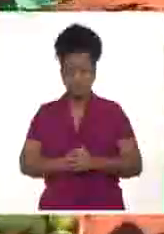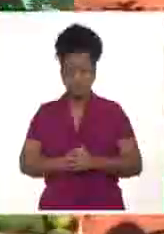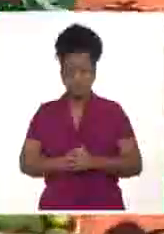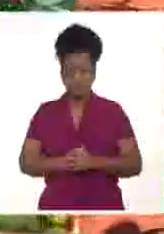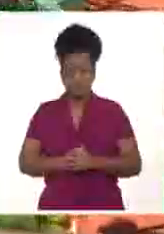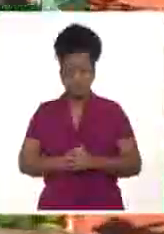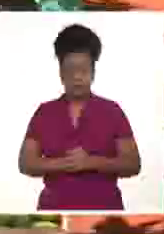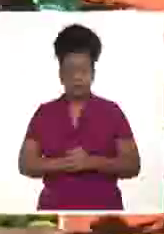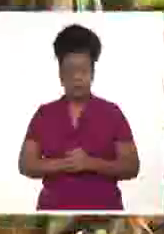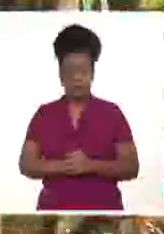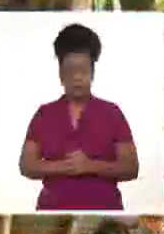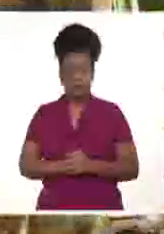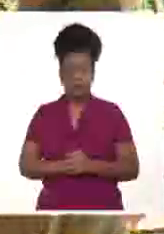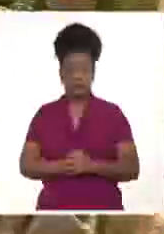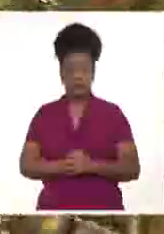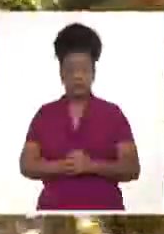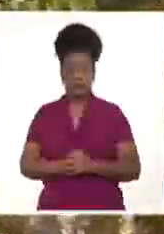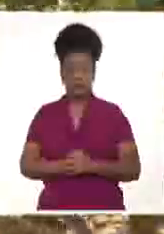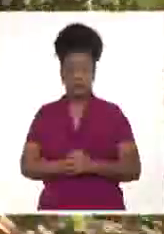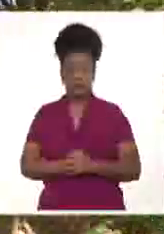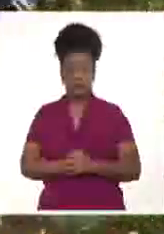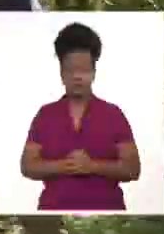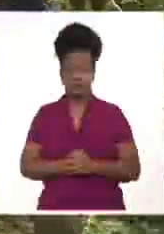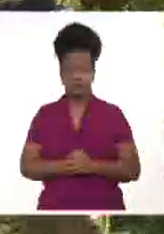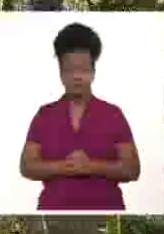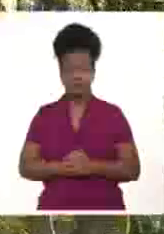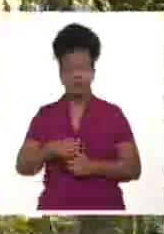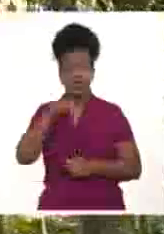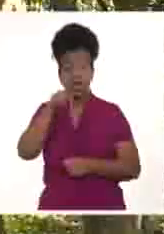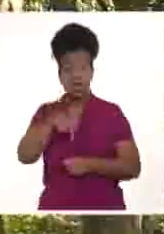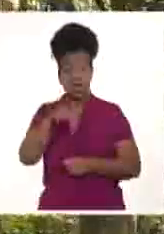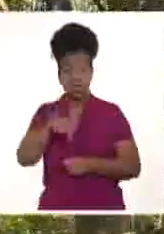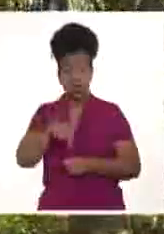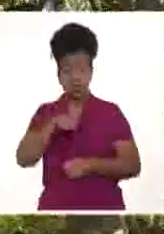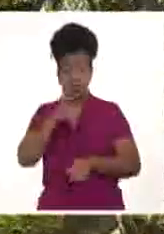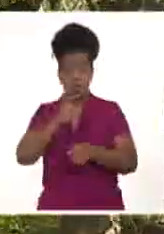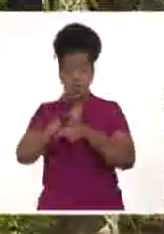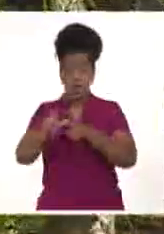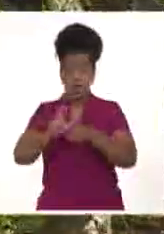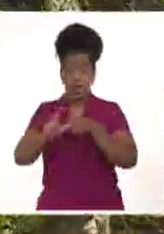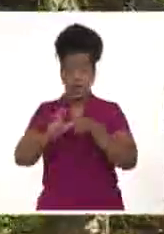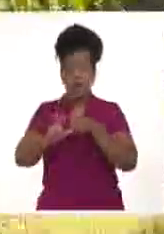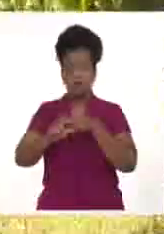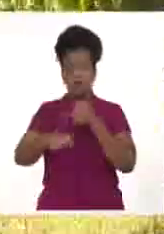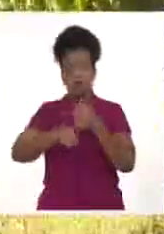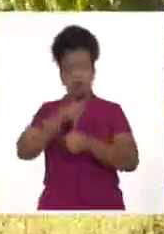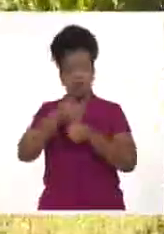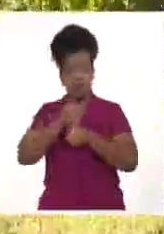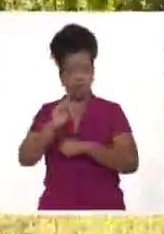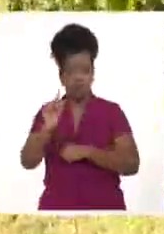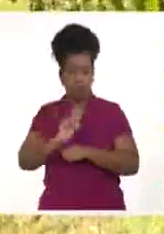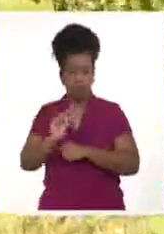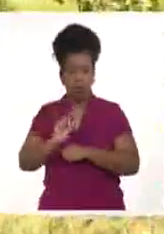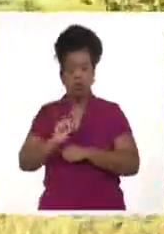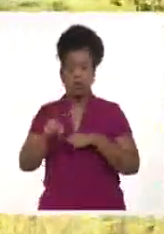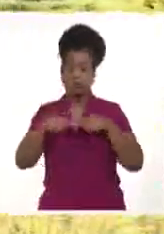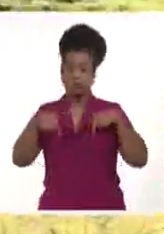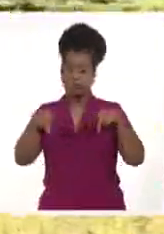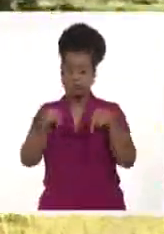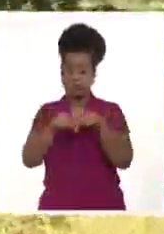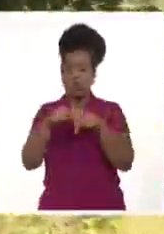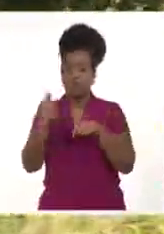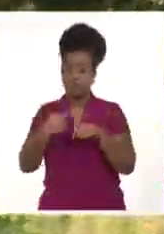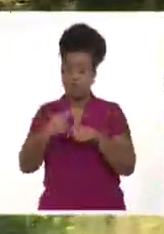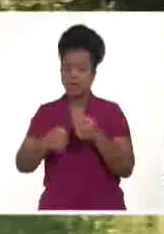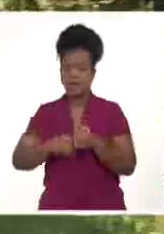La mayor de las Antillas, en estos momentos, crea sistemas agrícolas de bajo uso de insumos externos. Las fincas agroecológicas